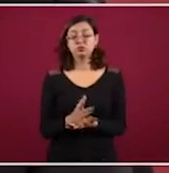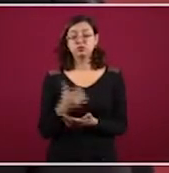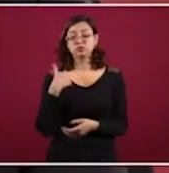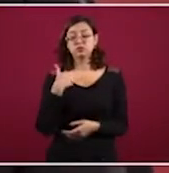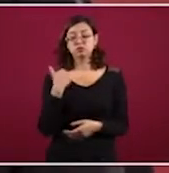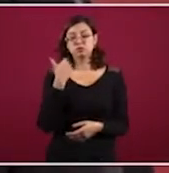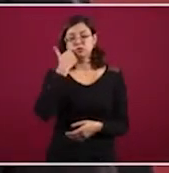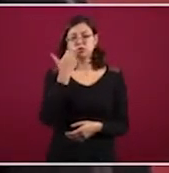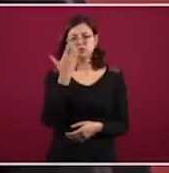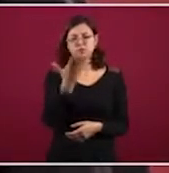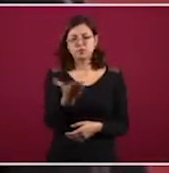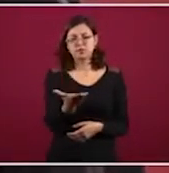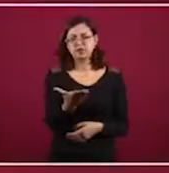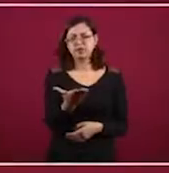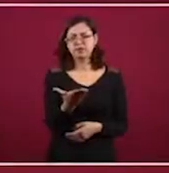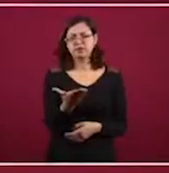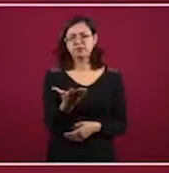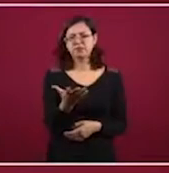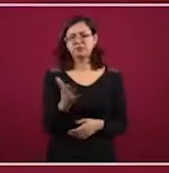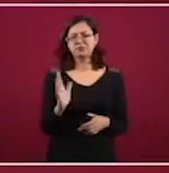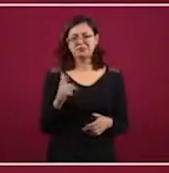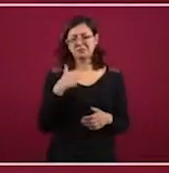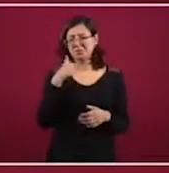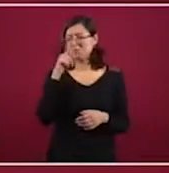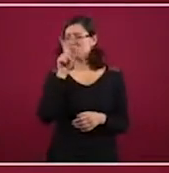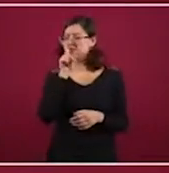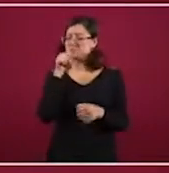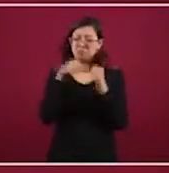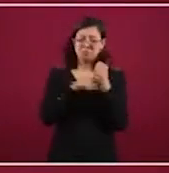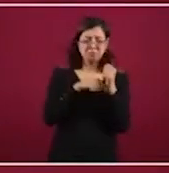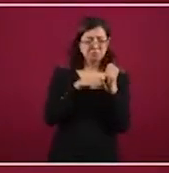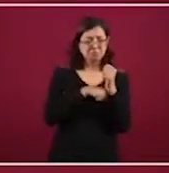a pedir, y como no tengo nada que ocultar y